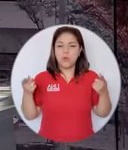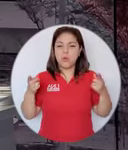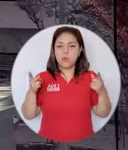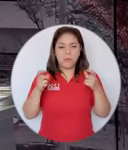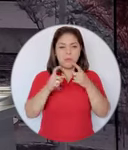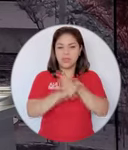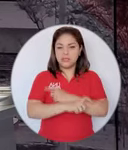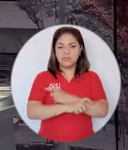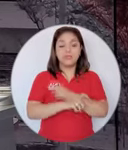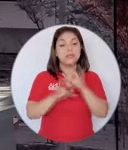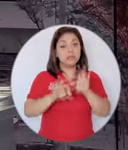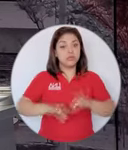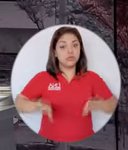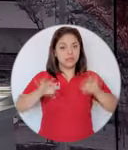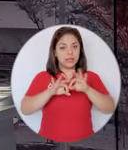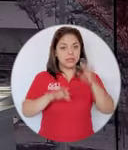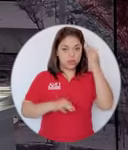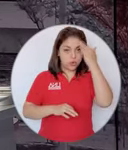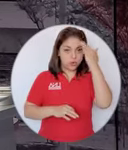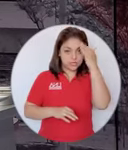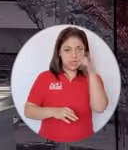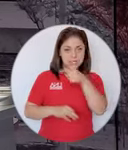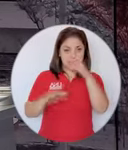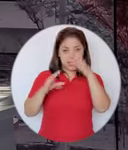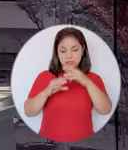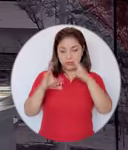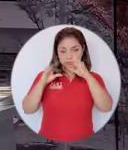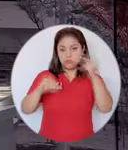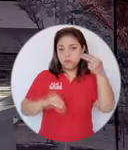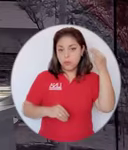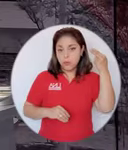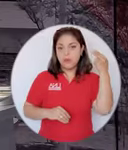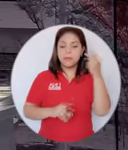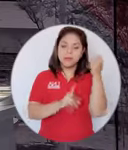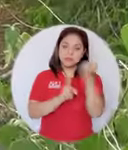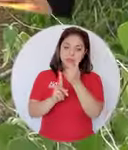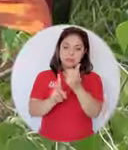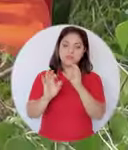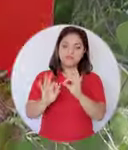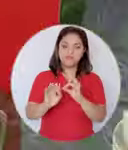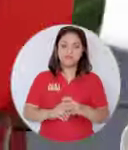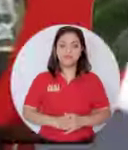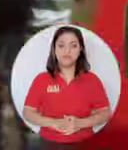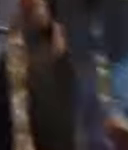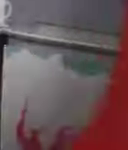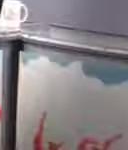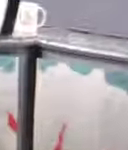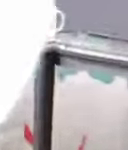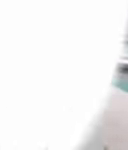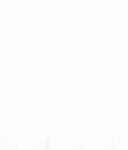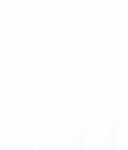eso es importante conocer historias como este para darles el seguimiento que corresponde.